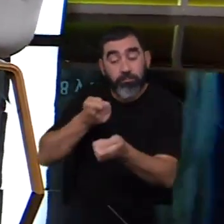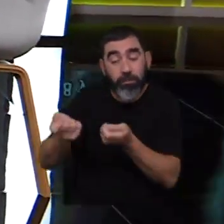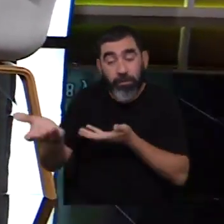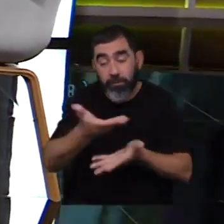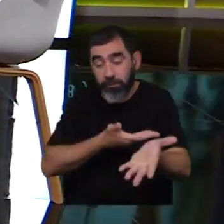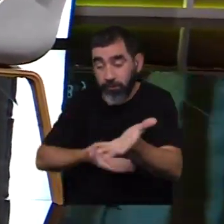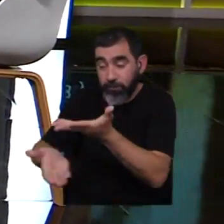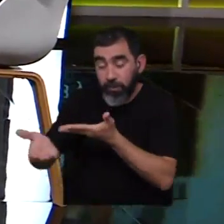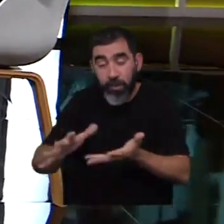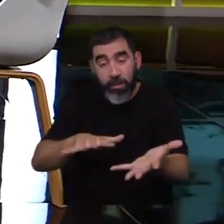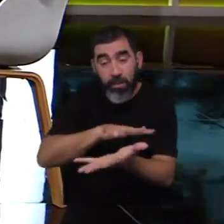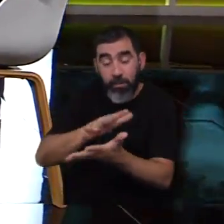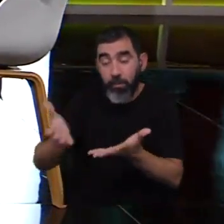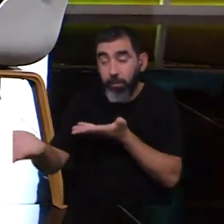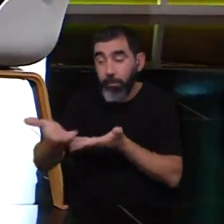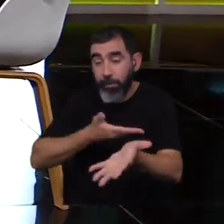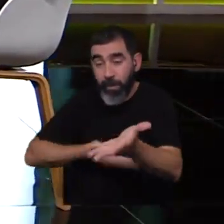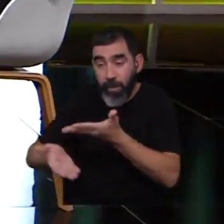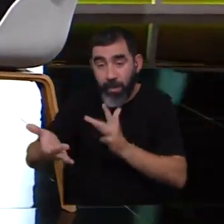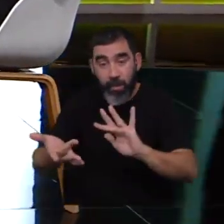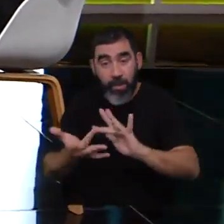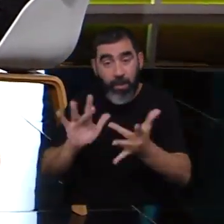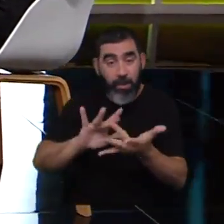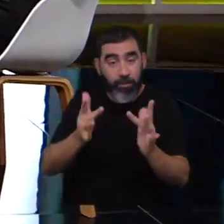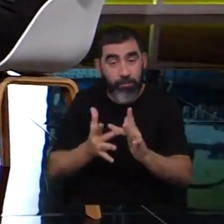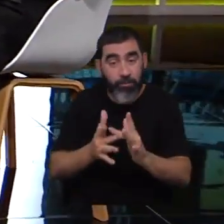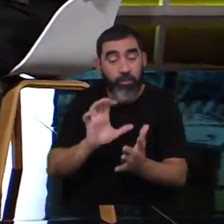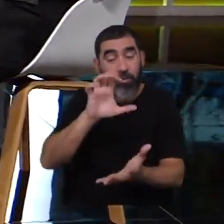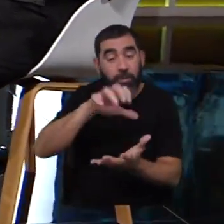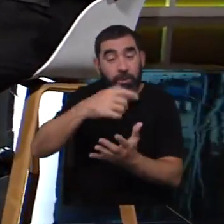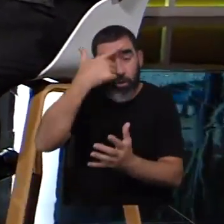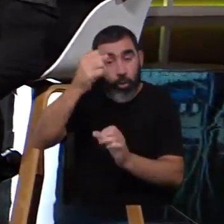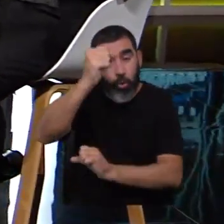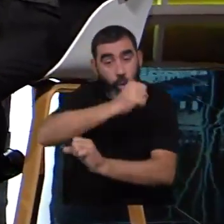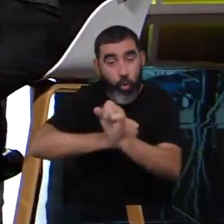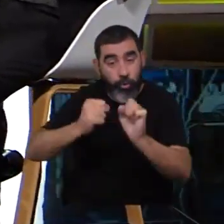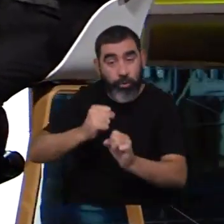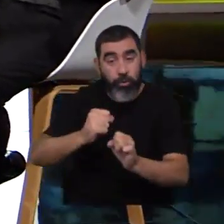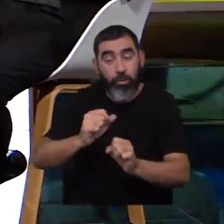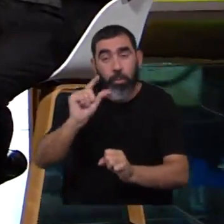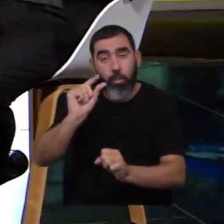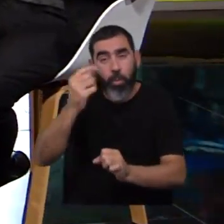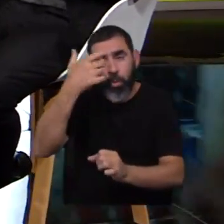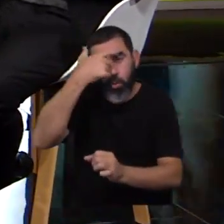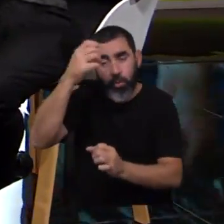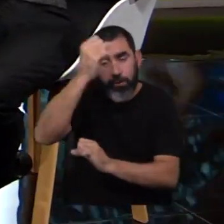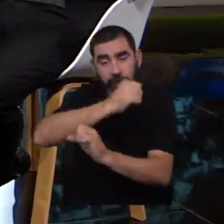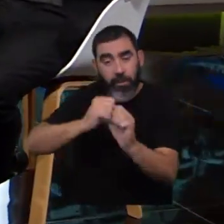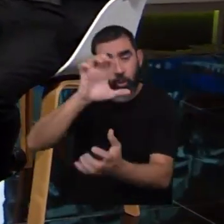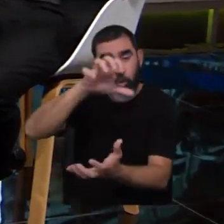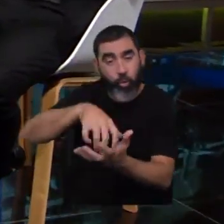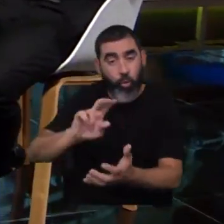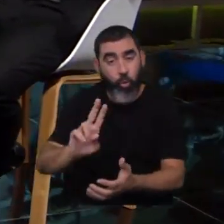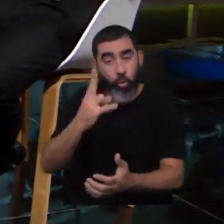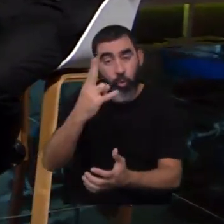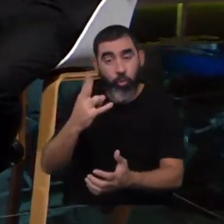espacios, lo que estamos haciendo dentro de la Cámara, lo que se hace en los centros tecnológicos, tenemos muy pocos centros tecnológicos en el Uruguay hoy en